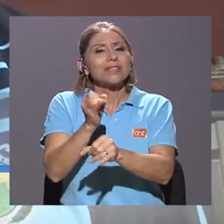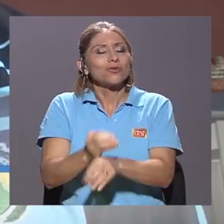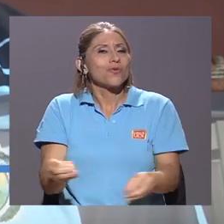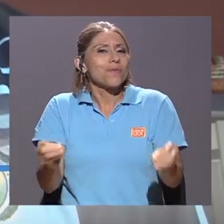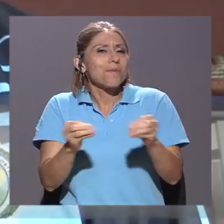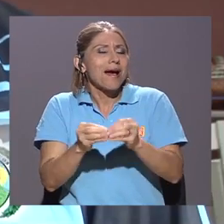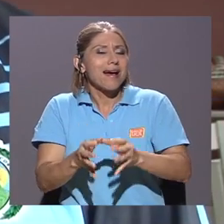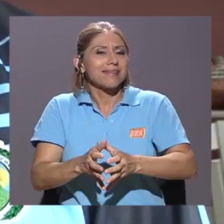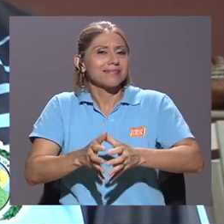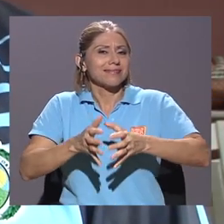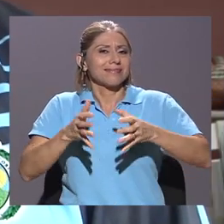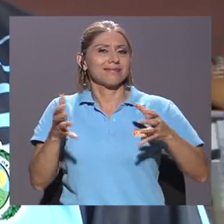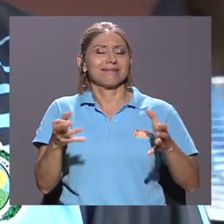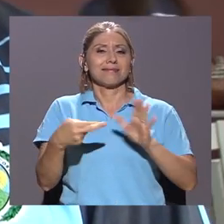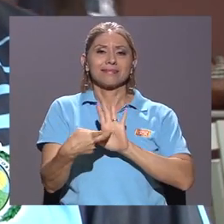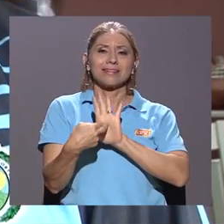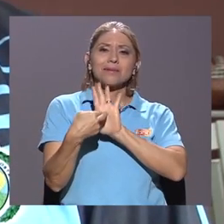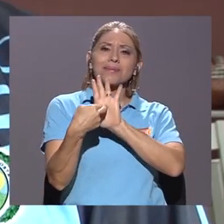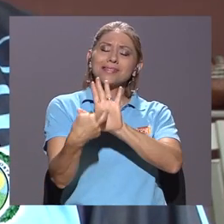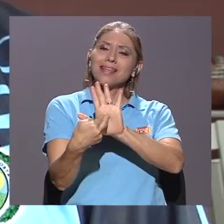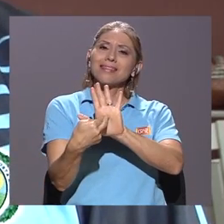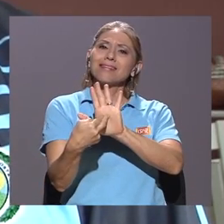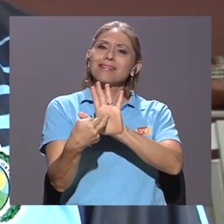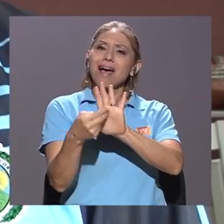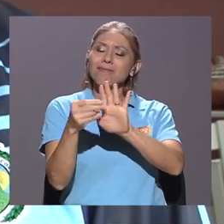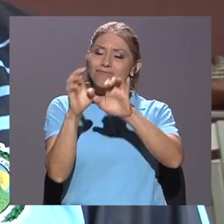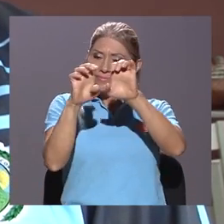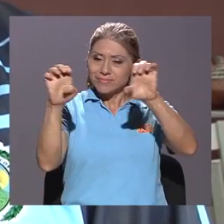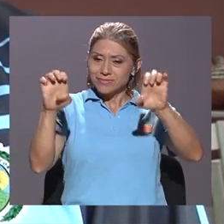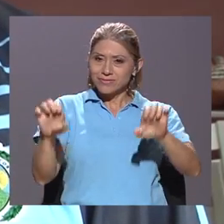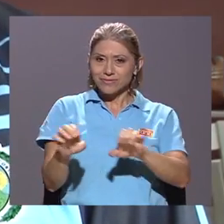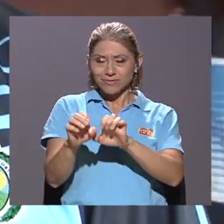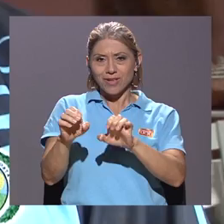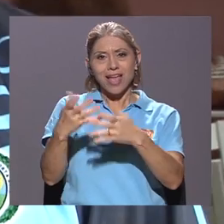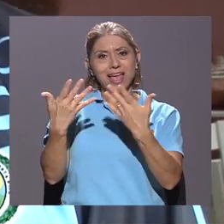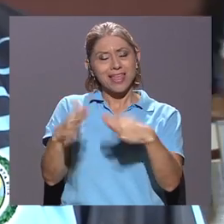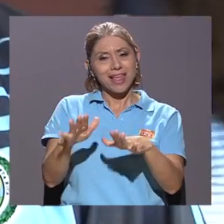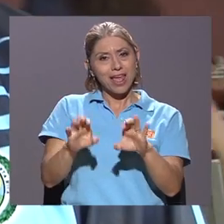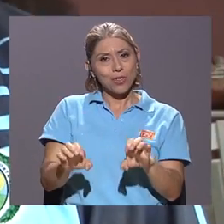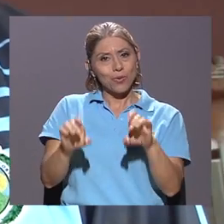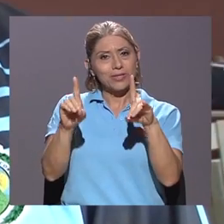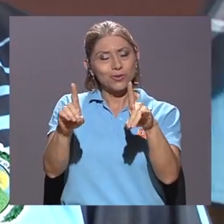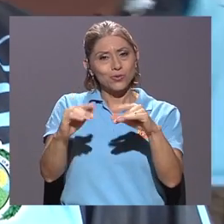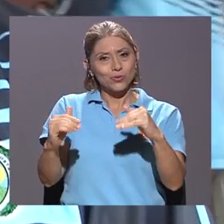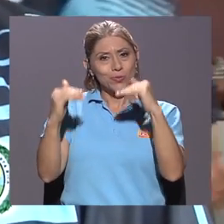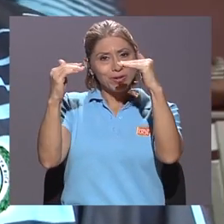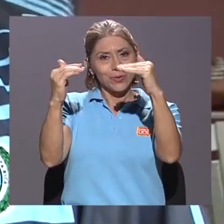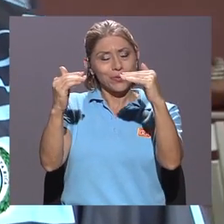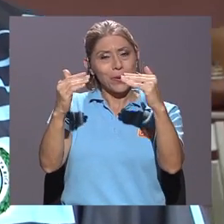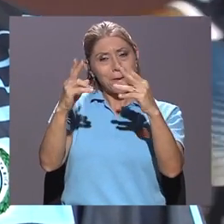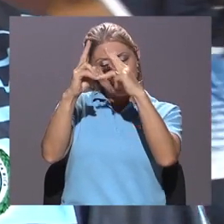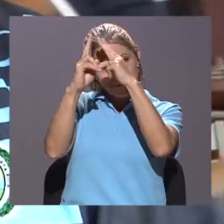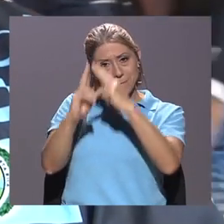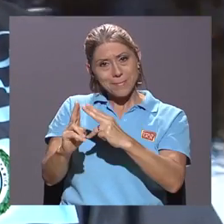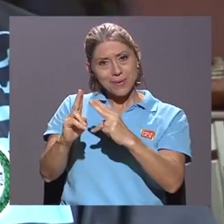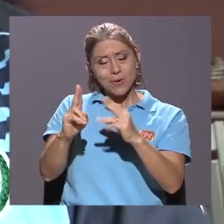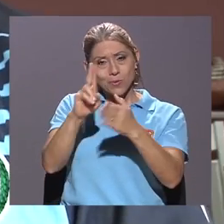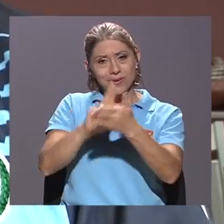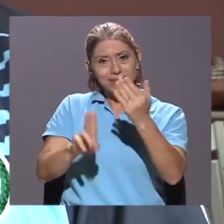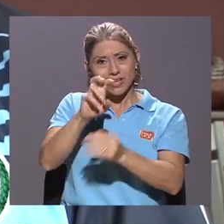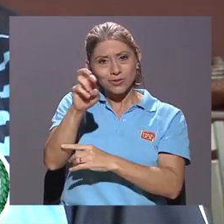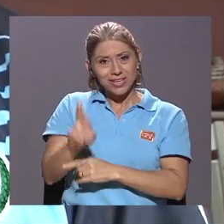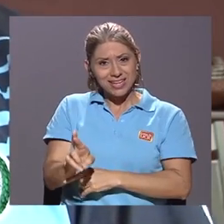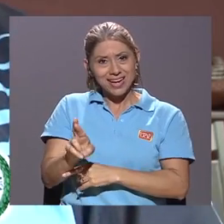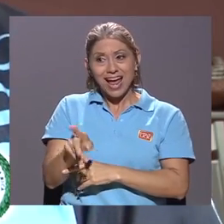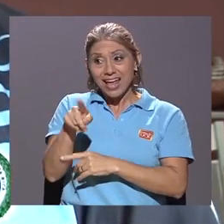representa el emblema de la educación superior en este país a la benemérita universidad de costa rica el transmitirle